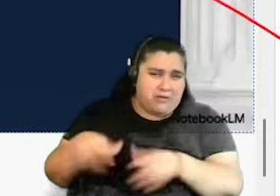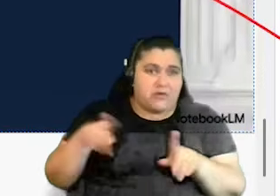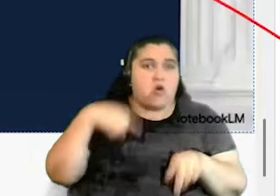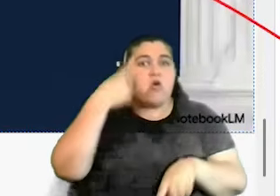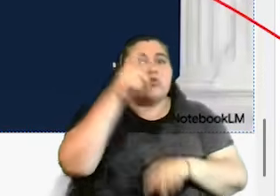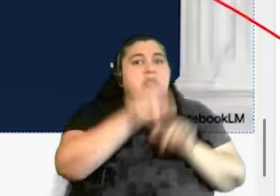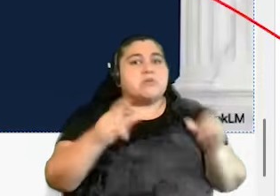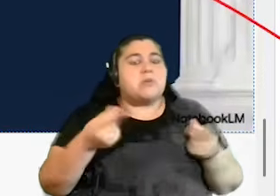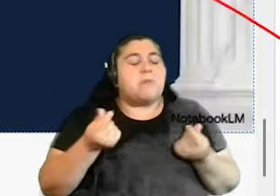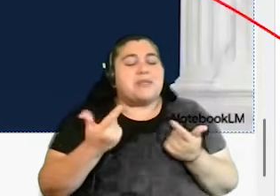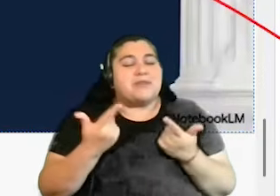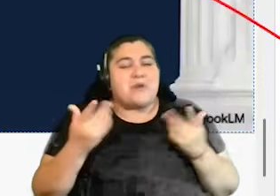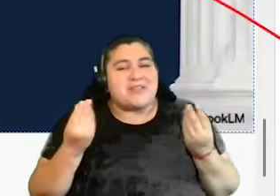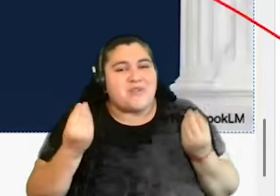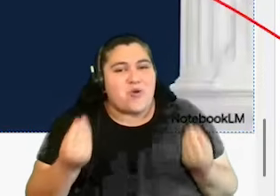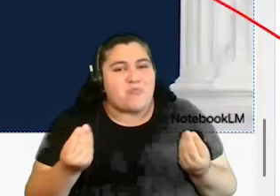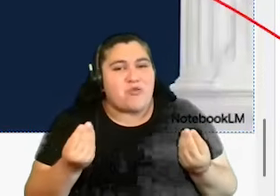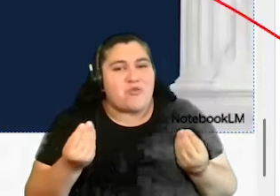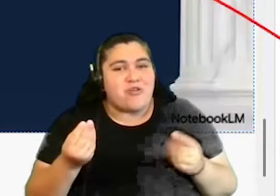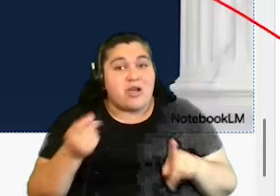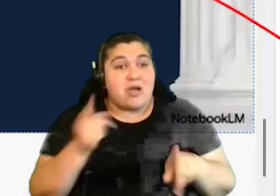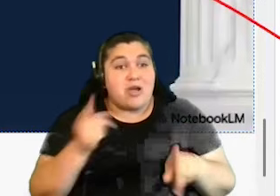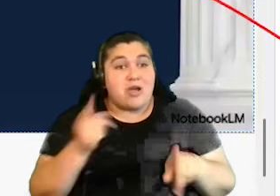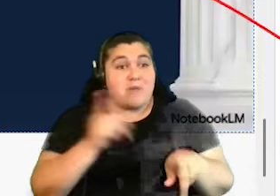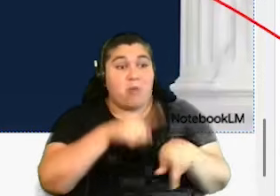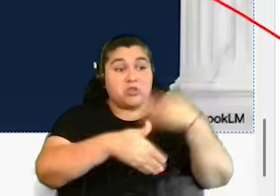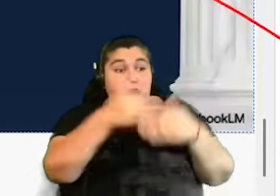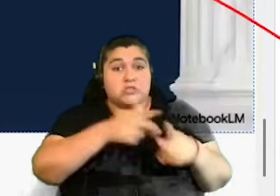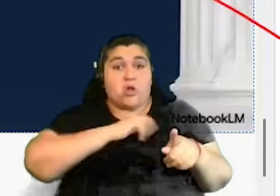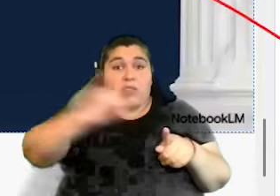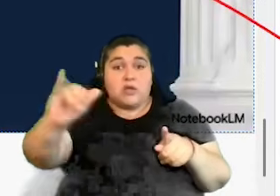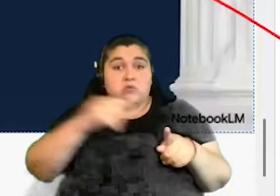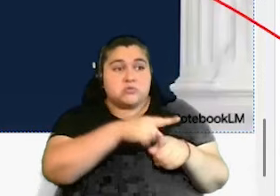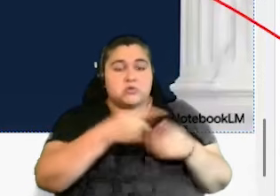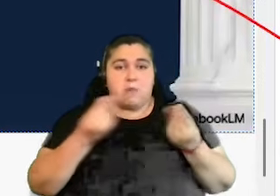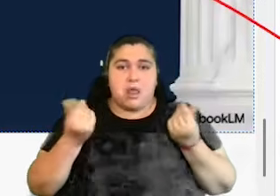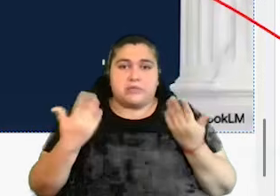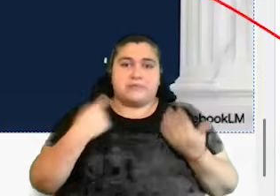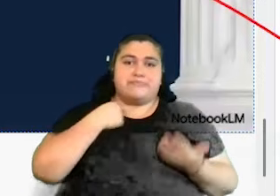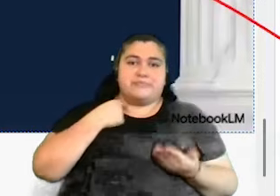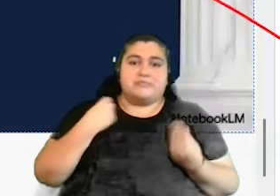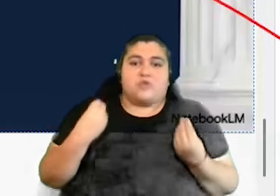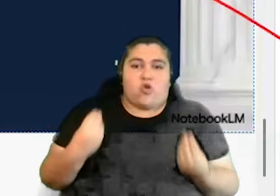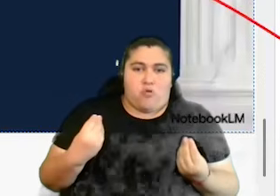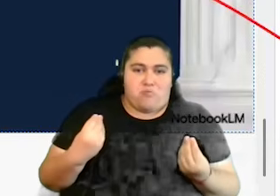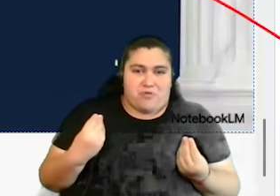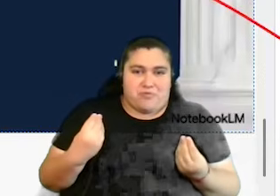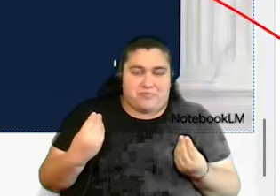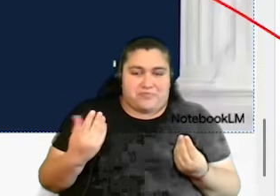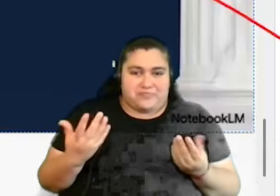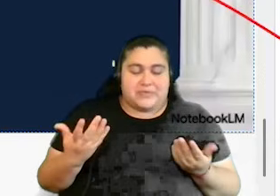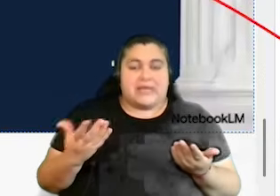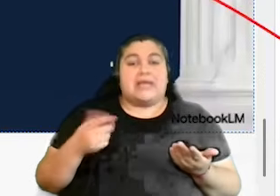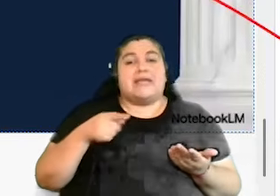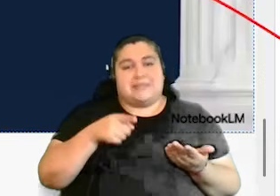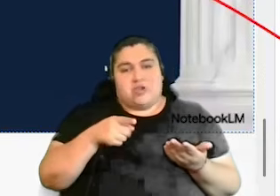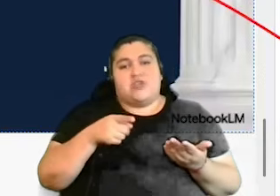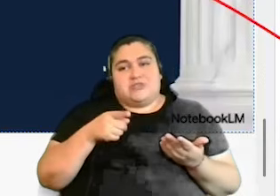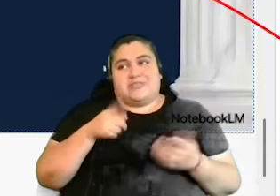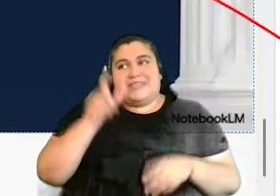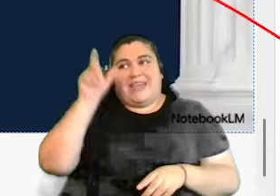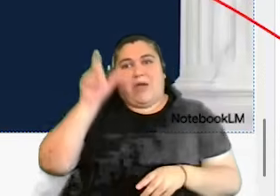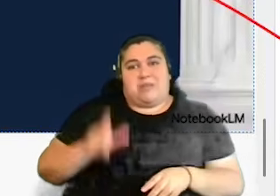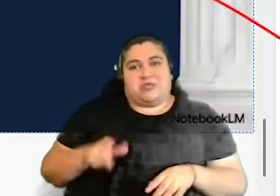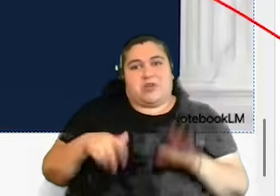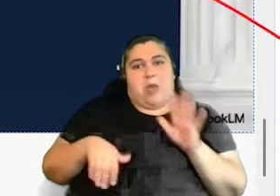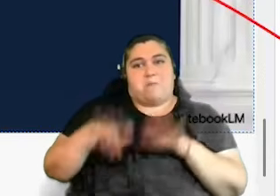vez antes que le hagan la denuncia. Ahora, te hacen la denuncia, con un 50% más solucionamos el problema. Con lo cual, el contribuyente que está más cerca